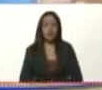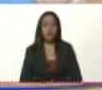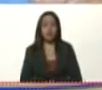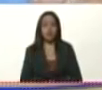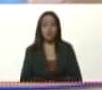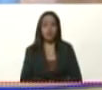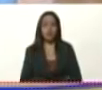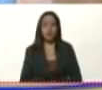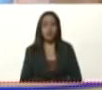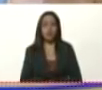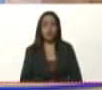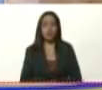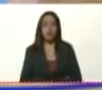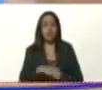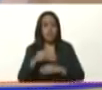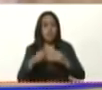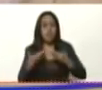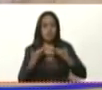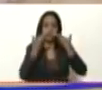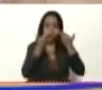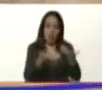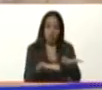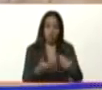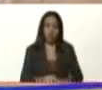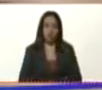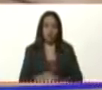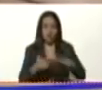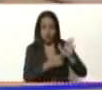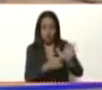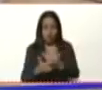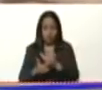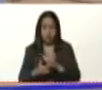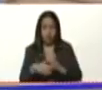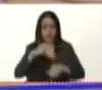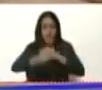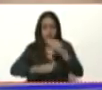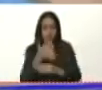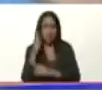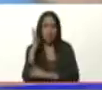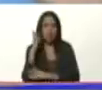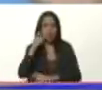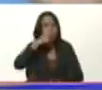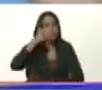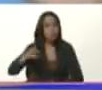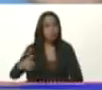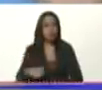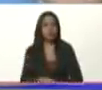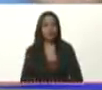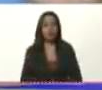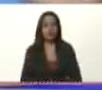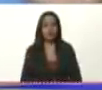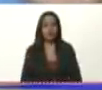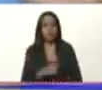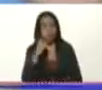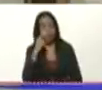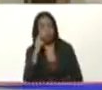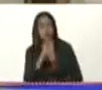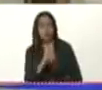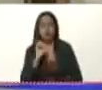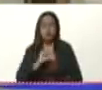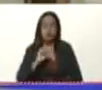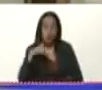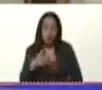Me lo hicieron como un regalo, para que lo mostrara, hecho por manos del Poder Popular. ¿Se dan cuenta? Que sí se